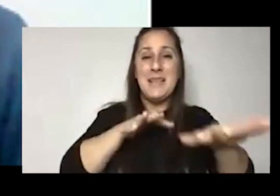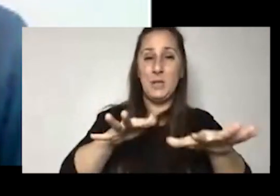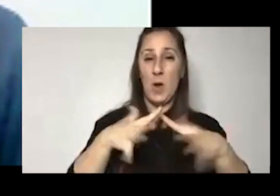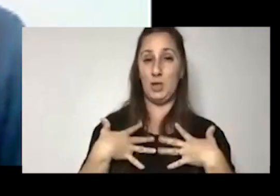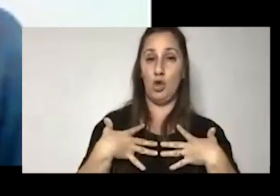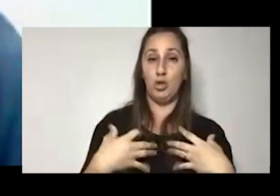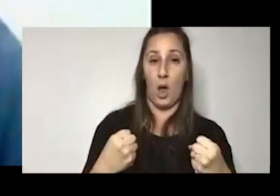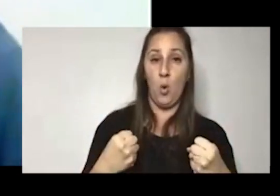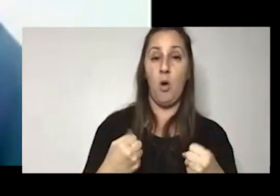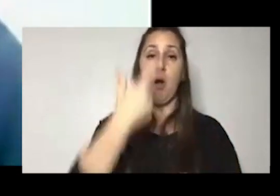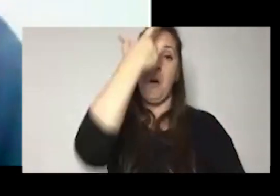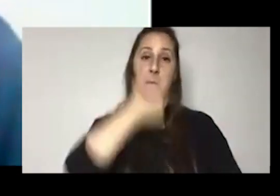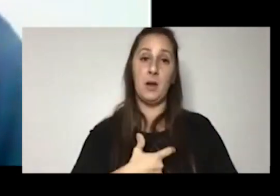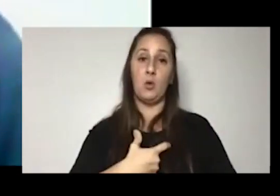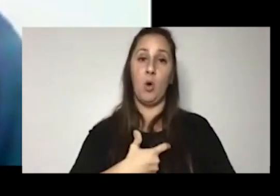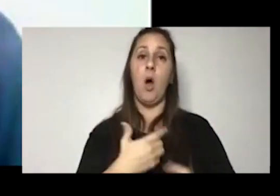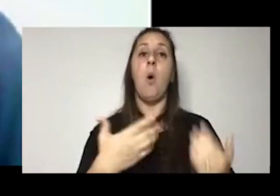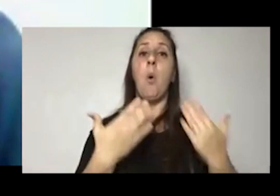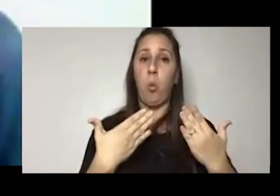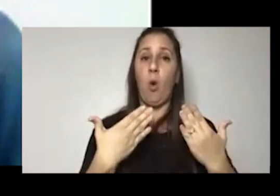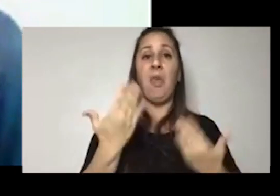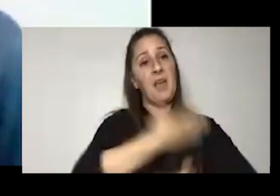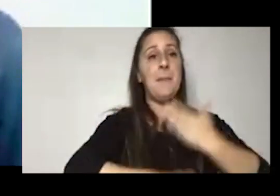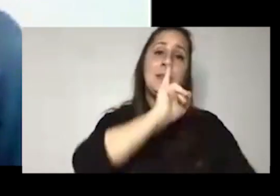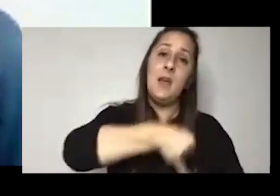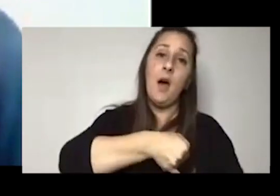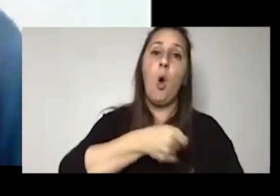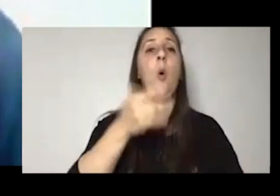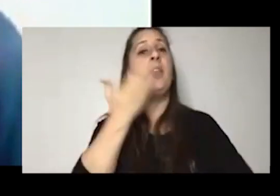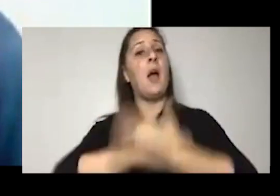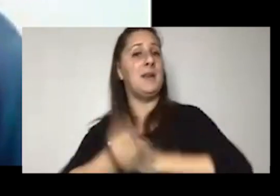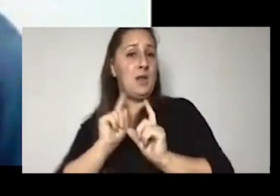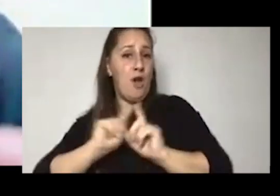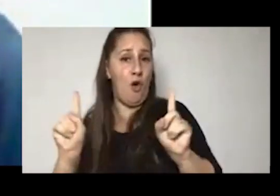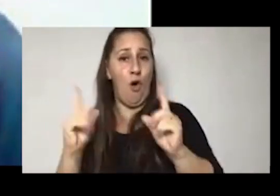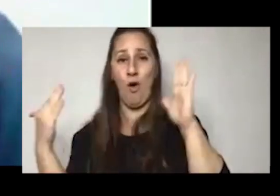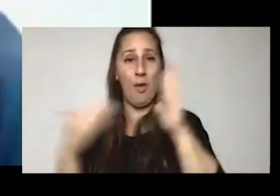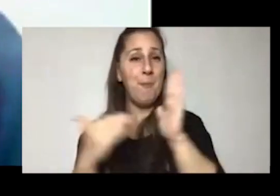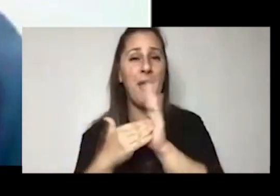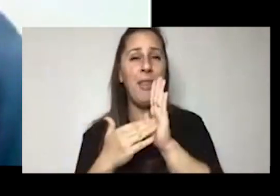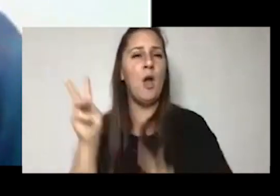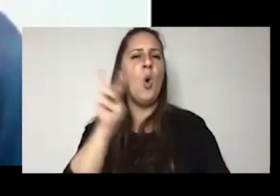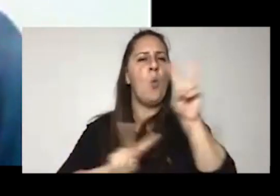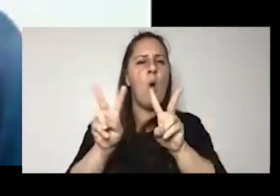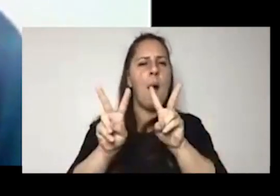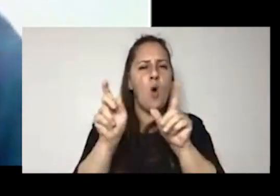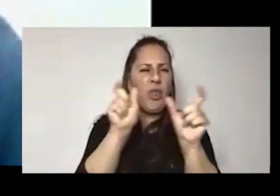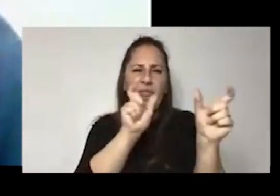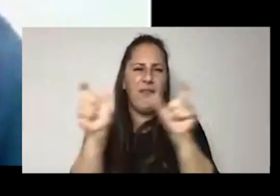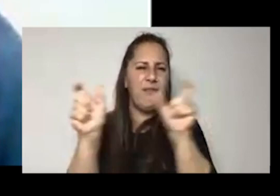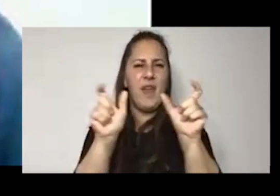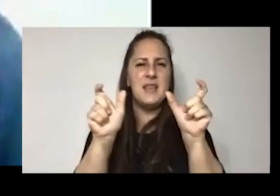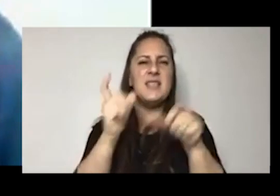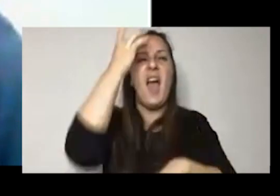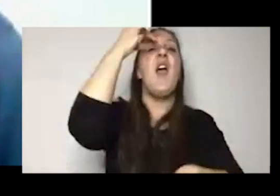puede tener o no puede tener discapacidad, ¿sí? Porque nosotros diferenciamos lo que tiene que ver la enfermedad con